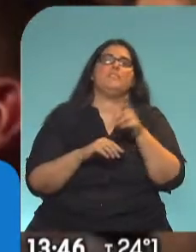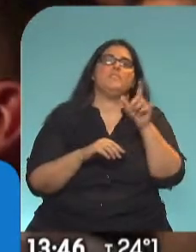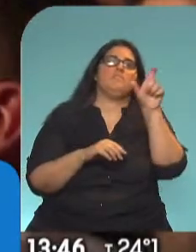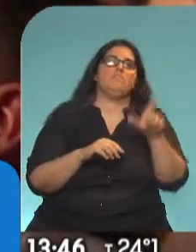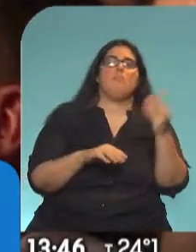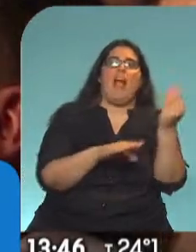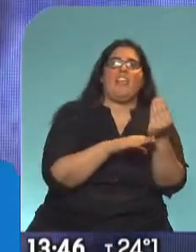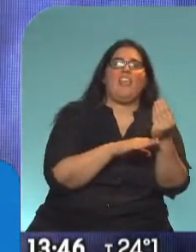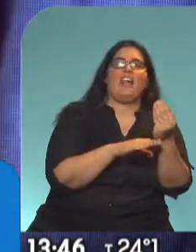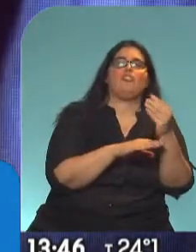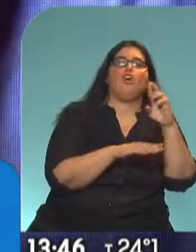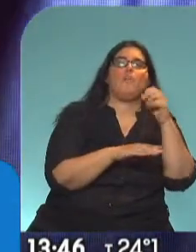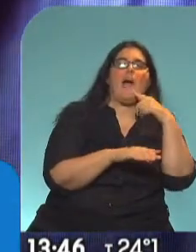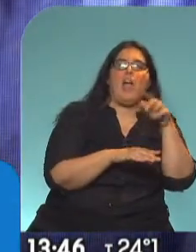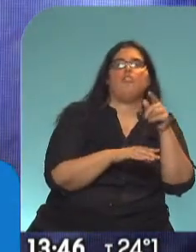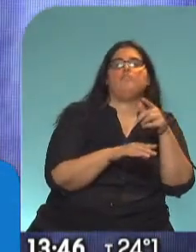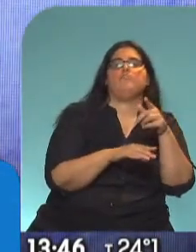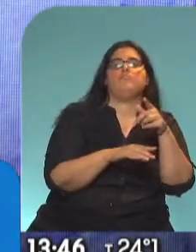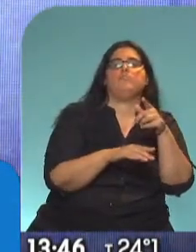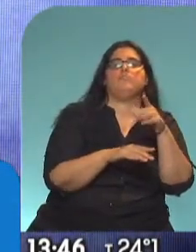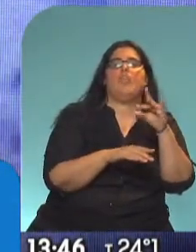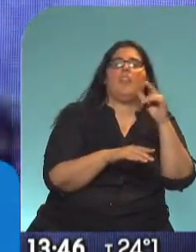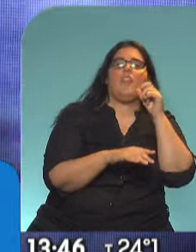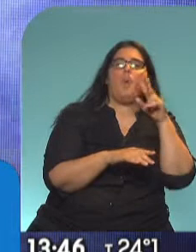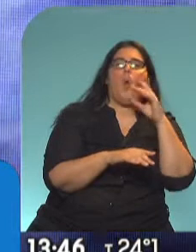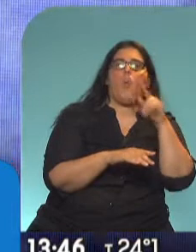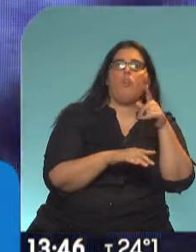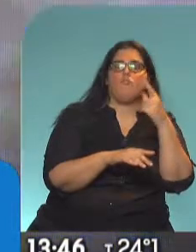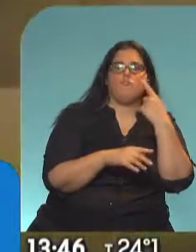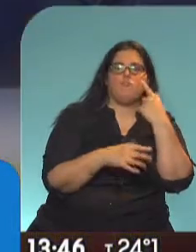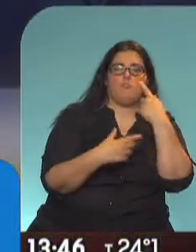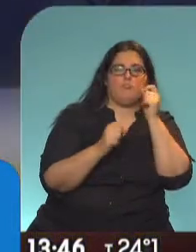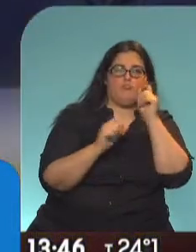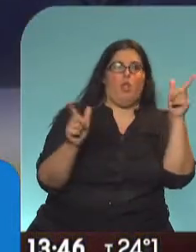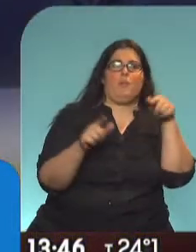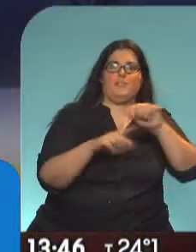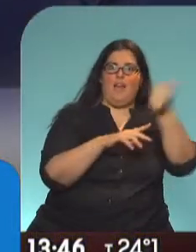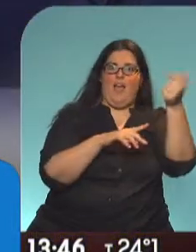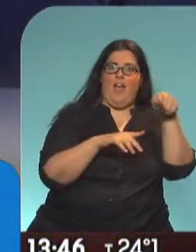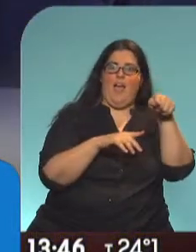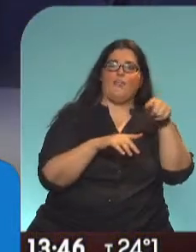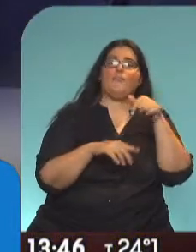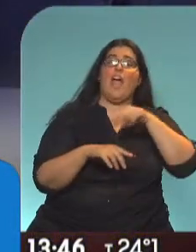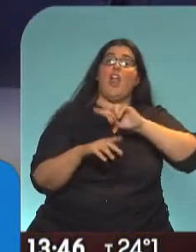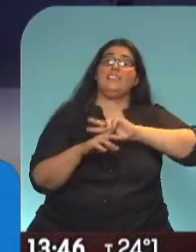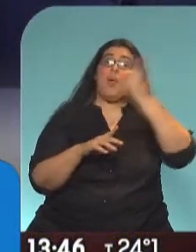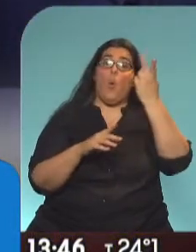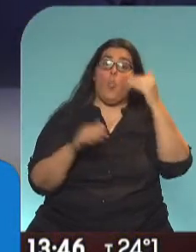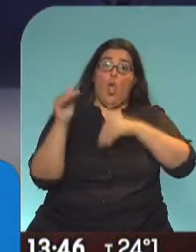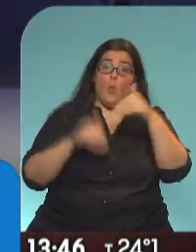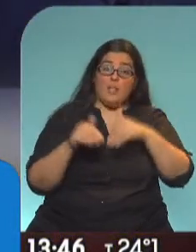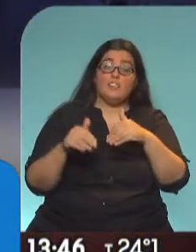revés. Guilherme Boulos fue la gran sorpresa en el gigante industrial. Agora, no segundo turno, nós